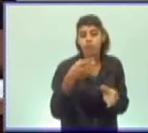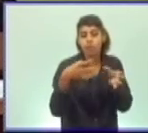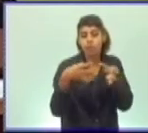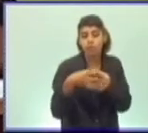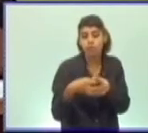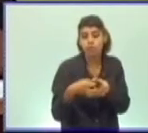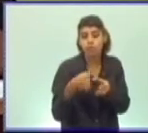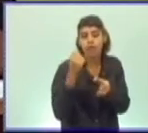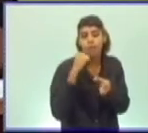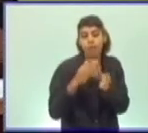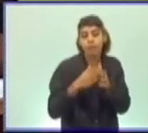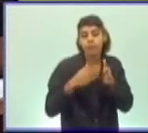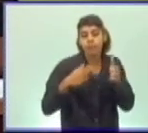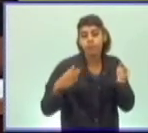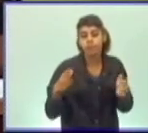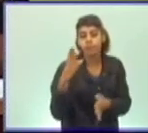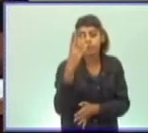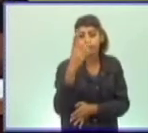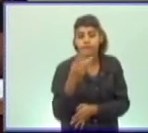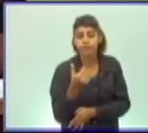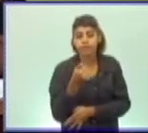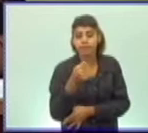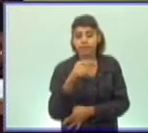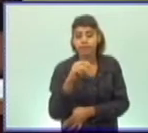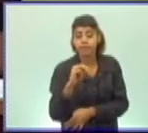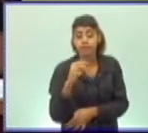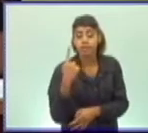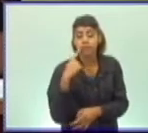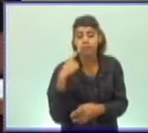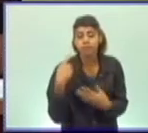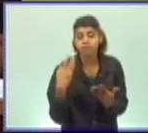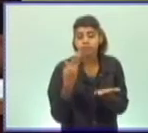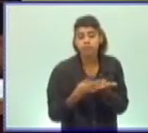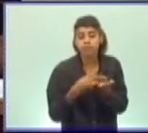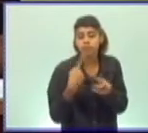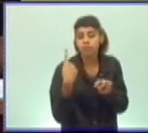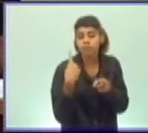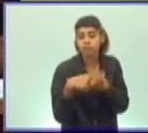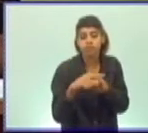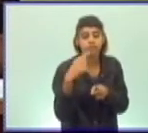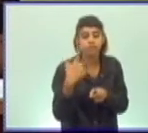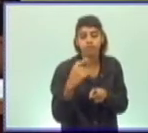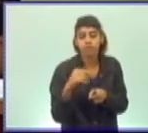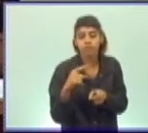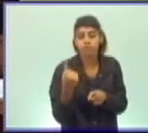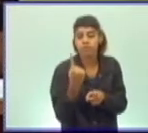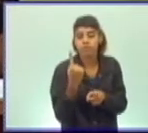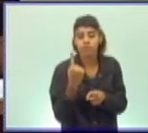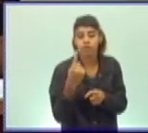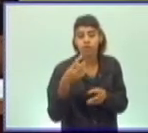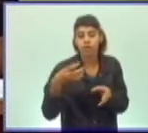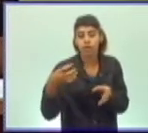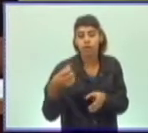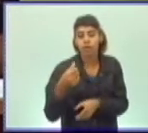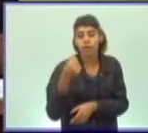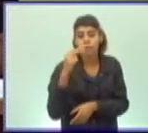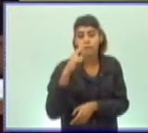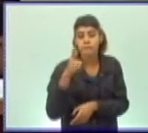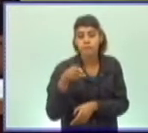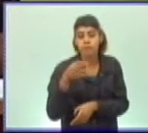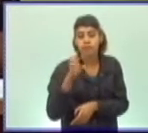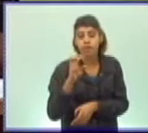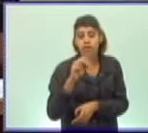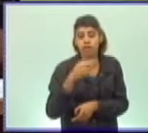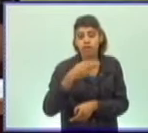que aumenta el número atómico. Ahora bien, les propongo realizar otro ejercicio, pero ahora dedicado al análisis de un periodo.